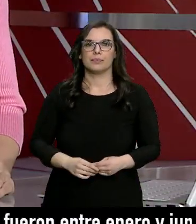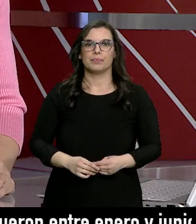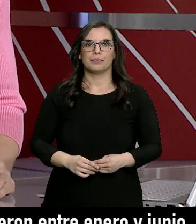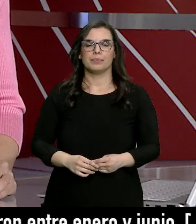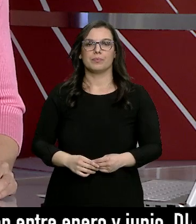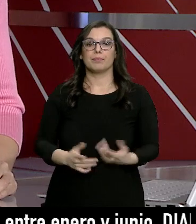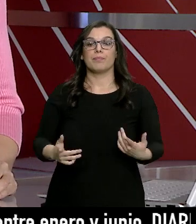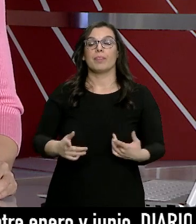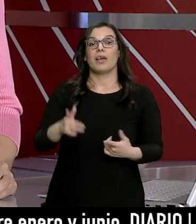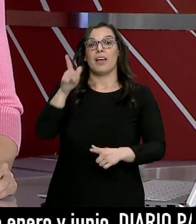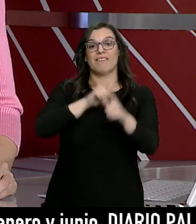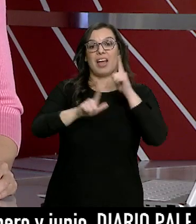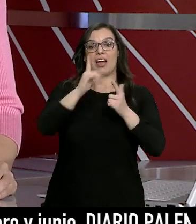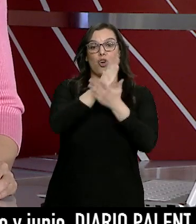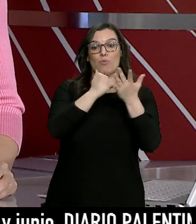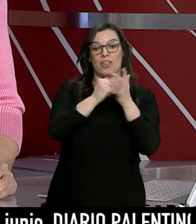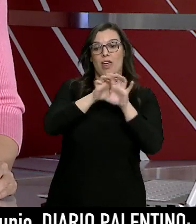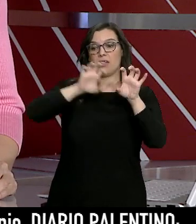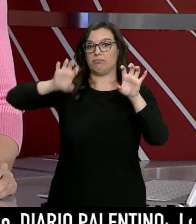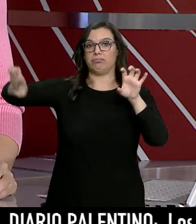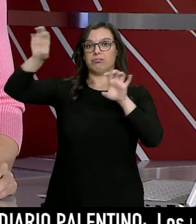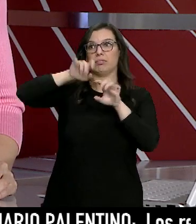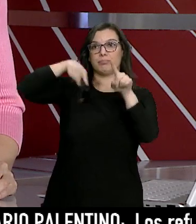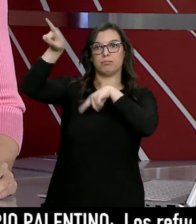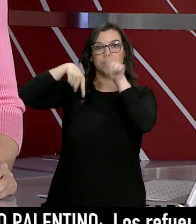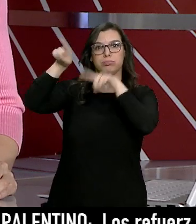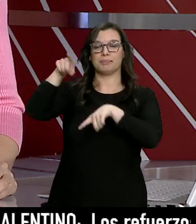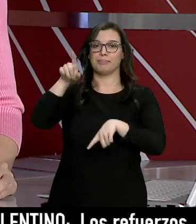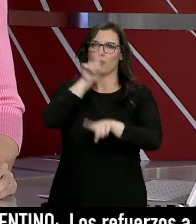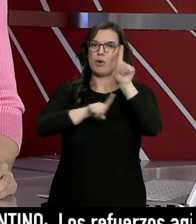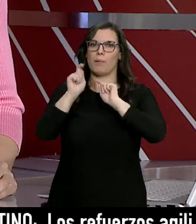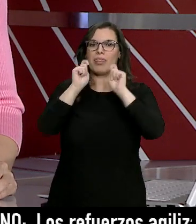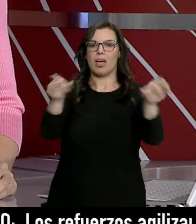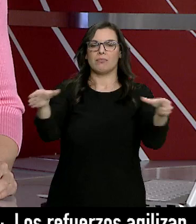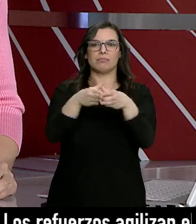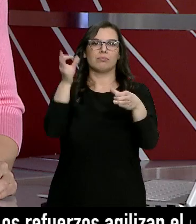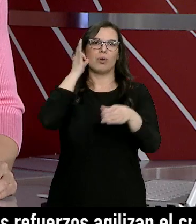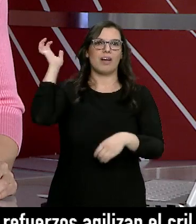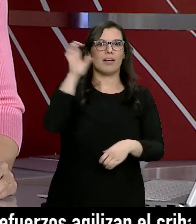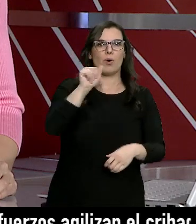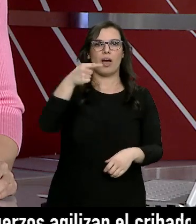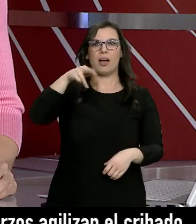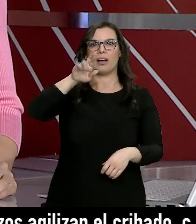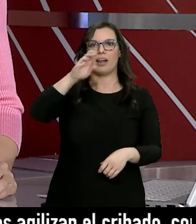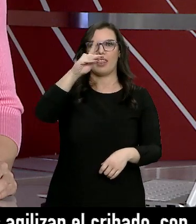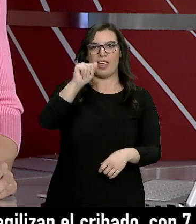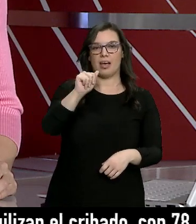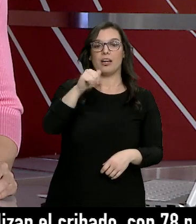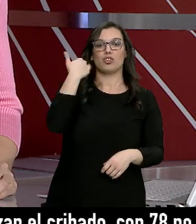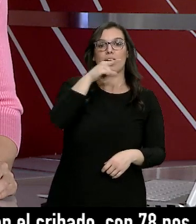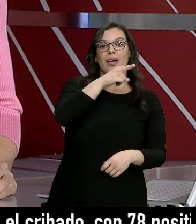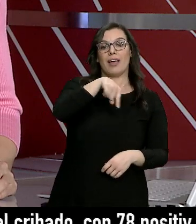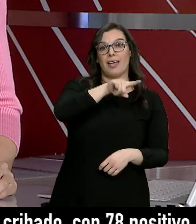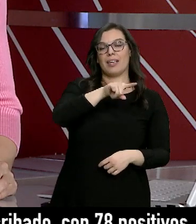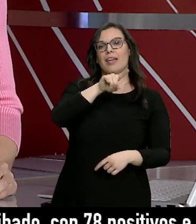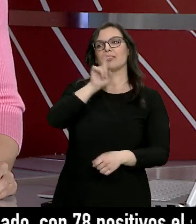Viajar entre comunidades ha supuesto un serio problema para las guerreras del Moncayo. Las jugadoras del balonmano Ágreda de Soria compiten en la Primera